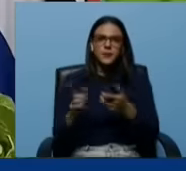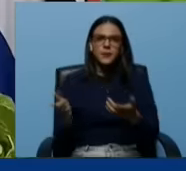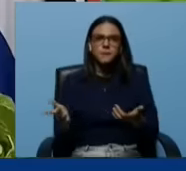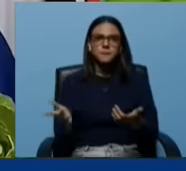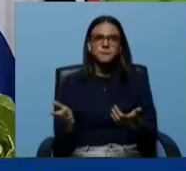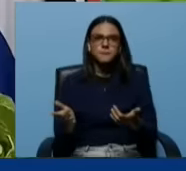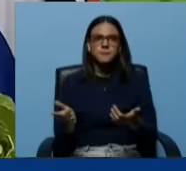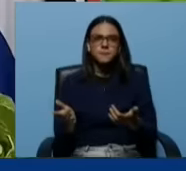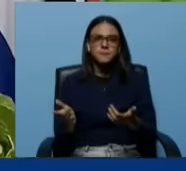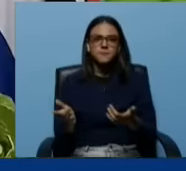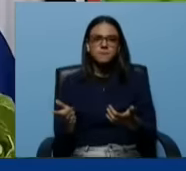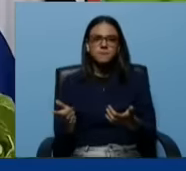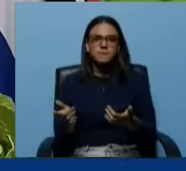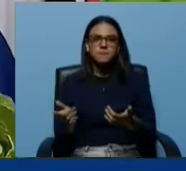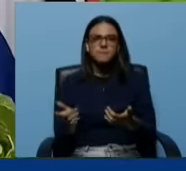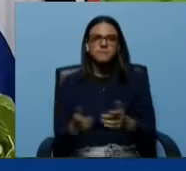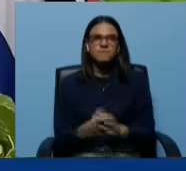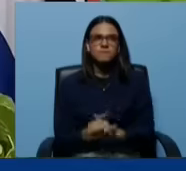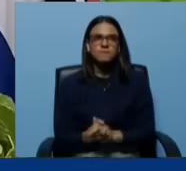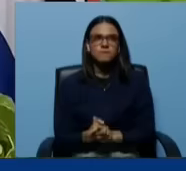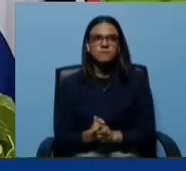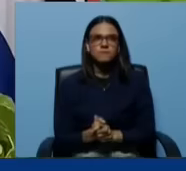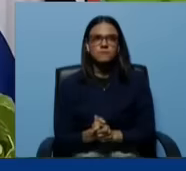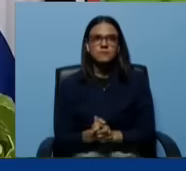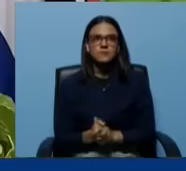a los yanquis aquí en Venezuela.